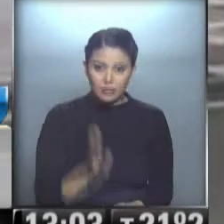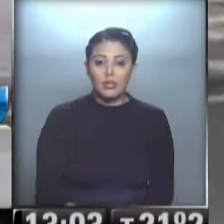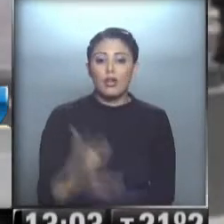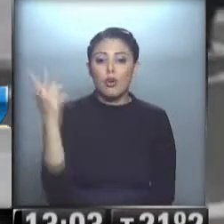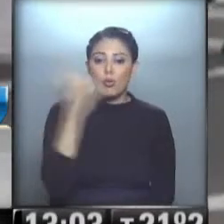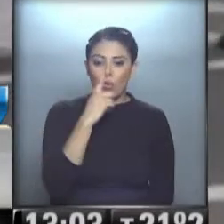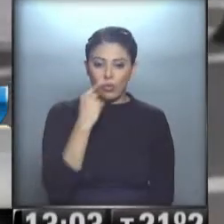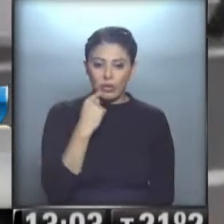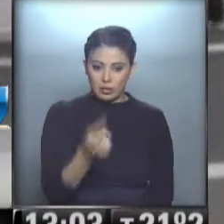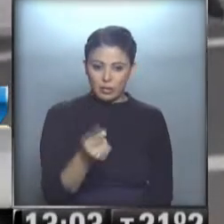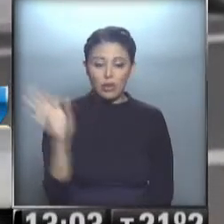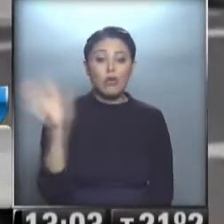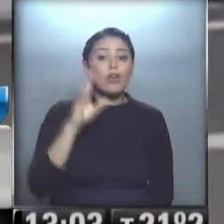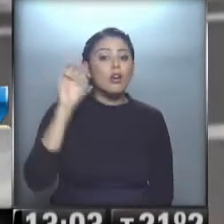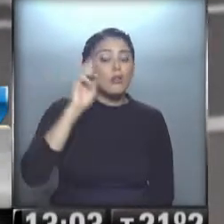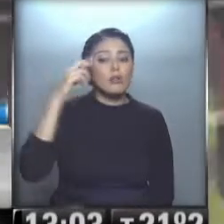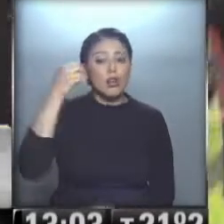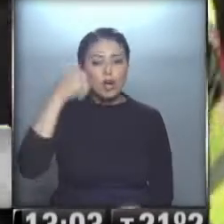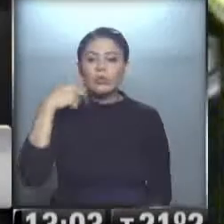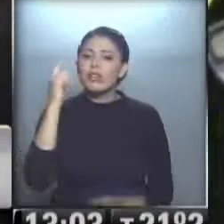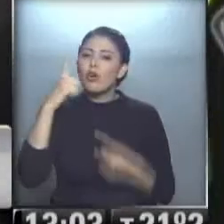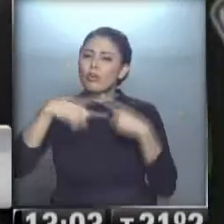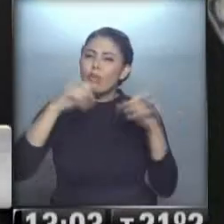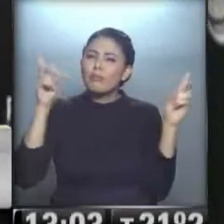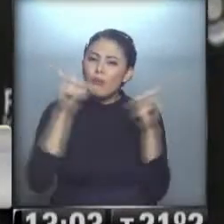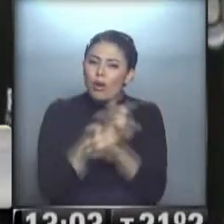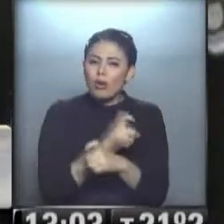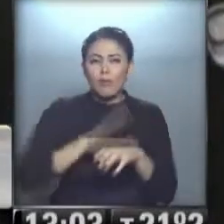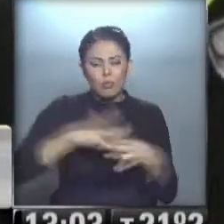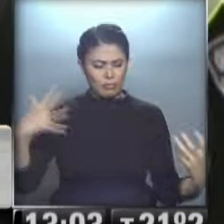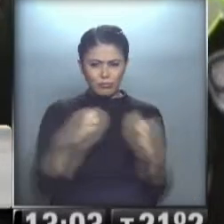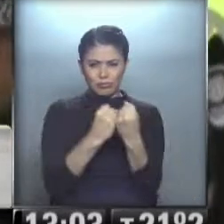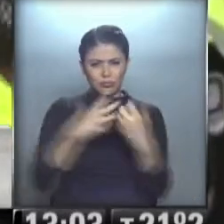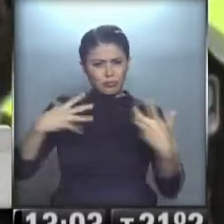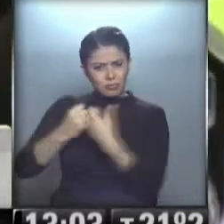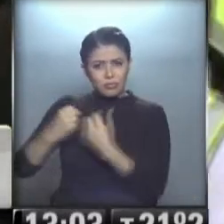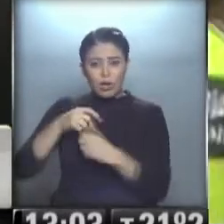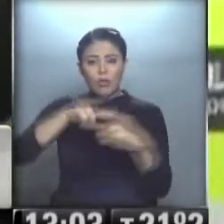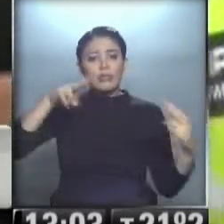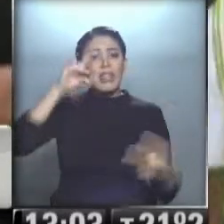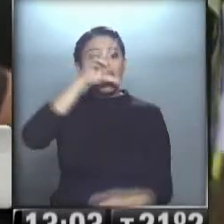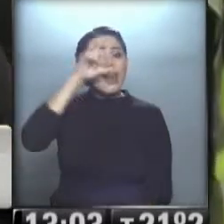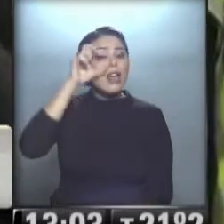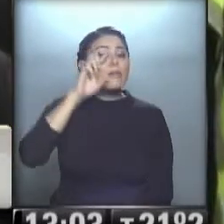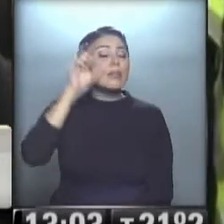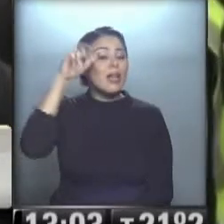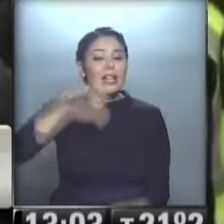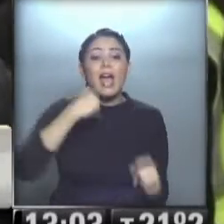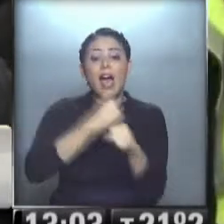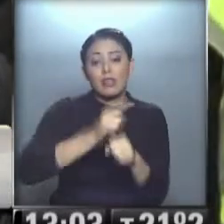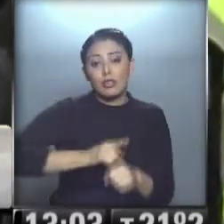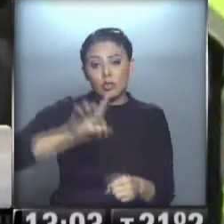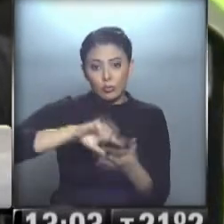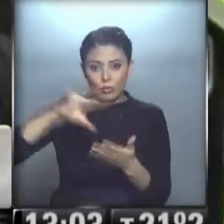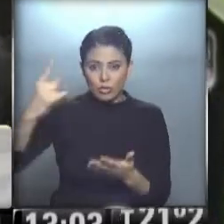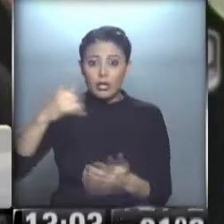Buenas tardes, Roberto, Agustina, y siguen las complicaciones sin duda a raíz de este choque múltiple en la autopista de Lepiane, en zona de peaje hacia el norte,